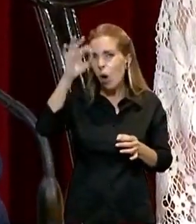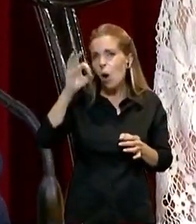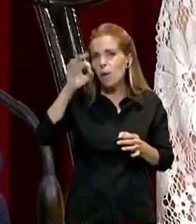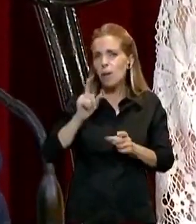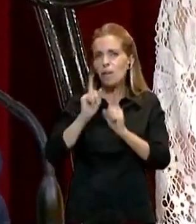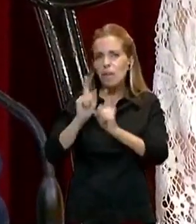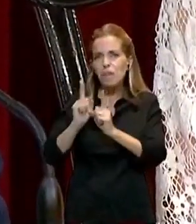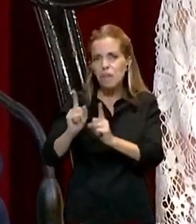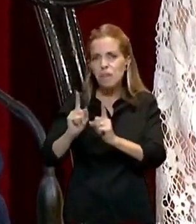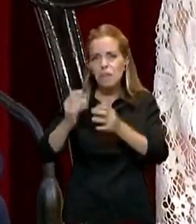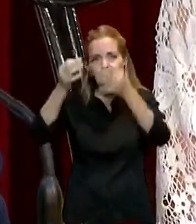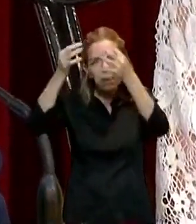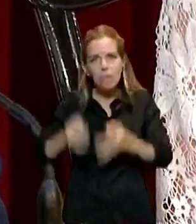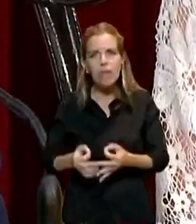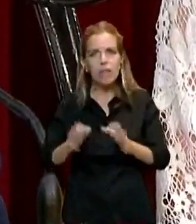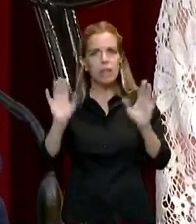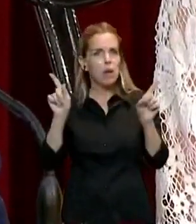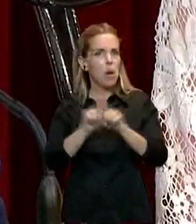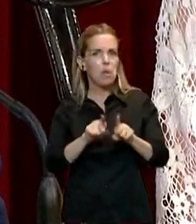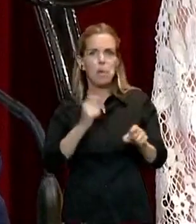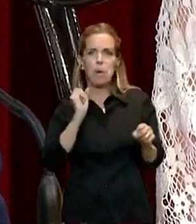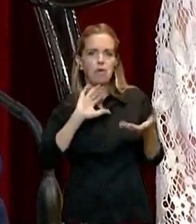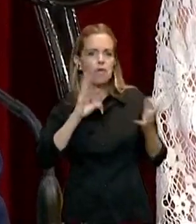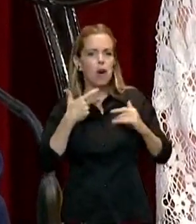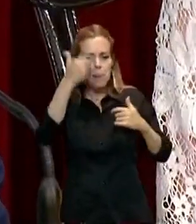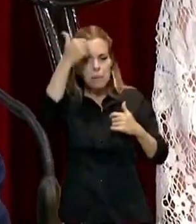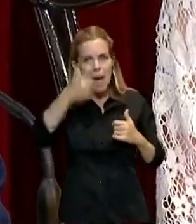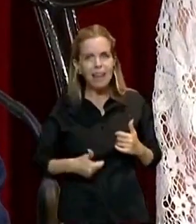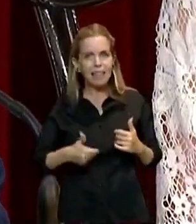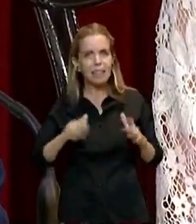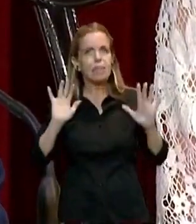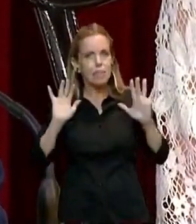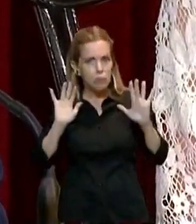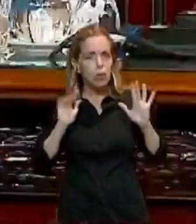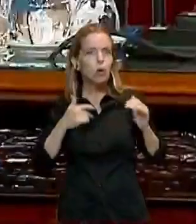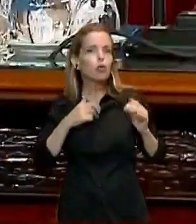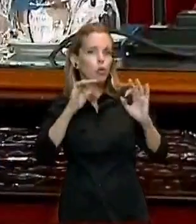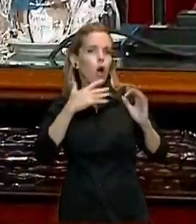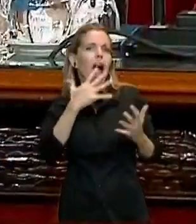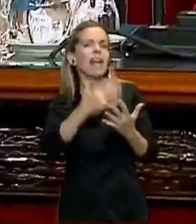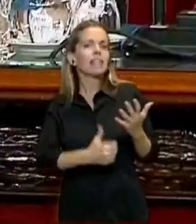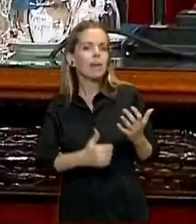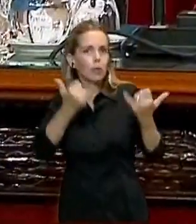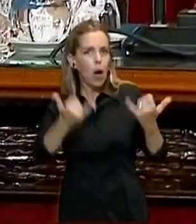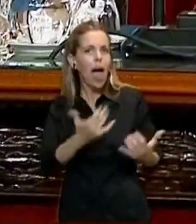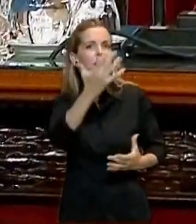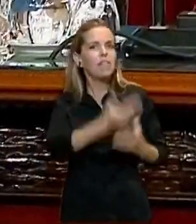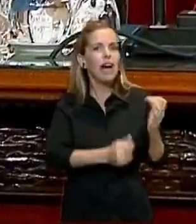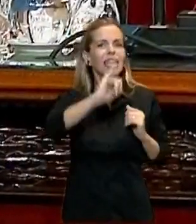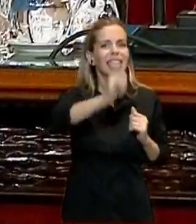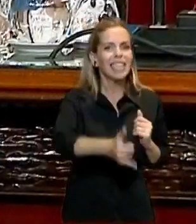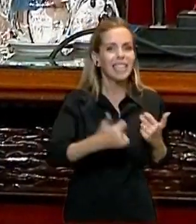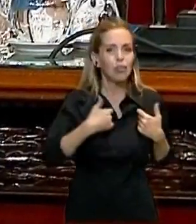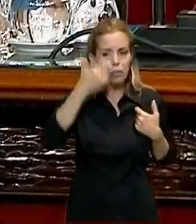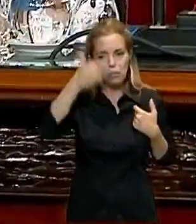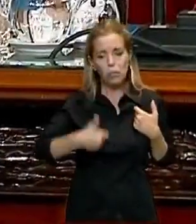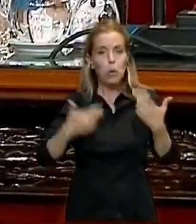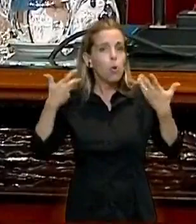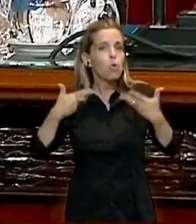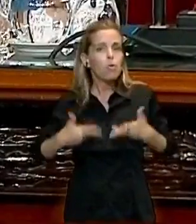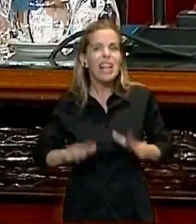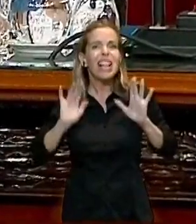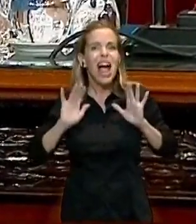inconmovibles como su accionar es humano y por consiguiente susceptible de errores. Esa humildad que aquí expreso